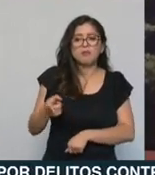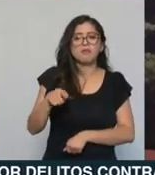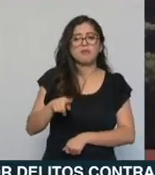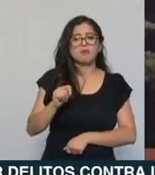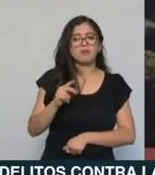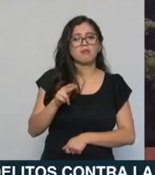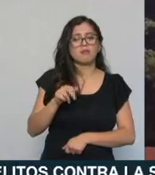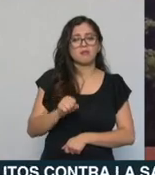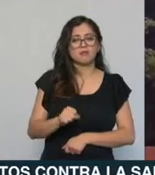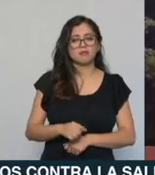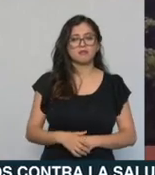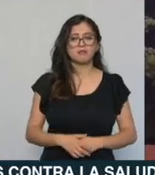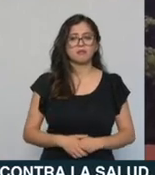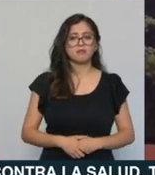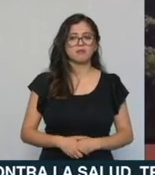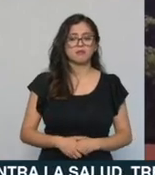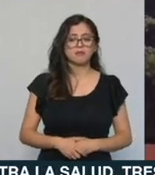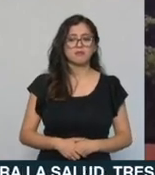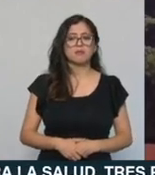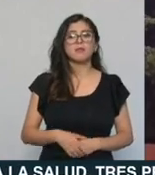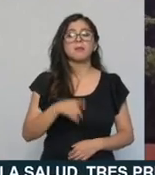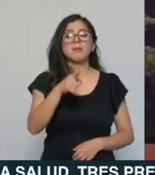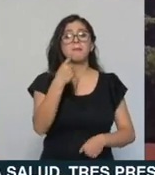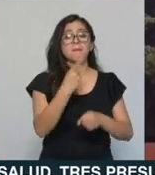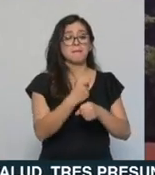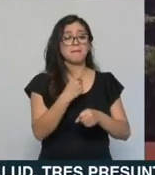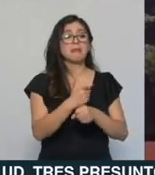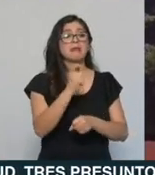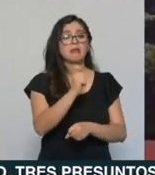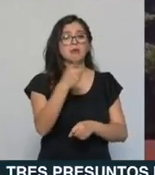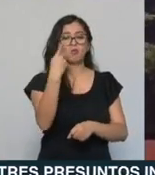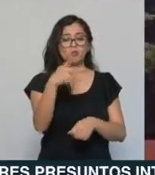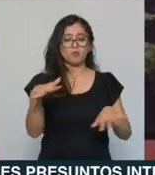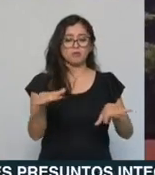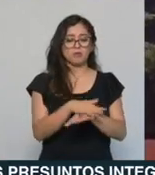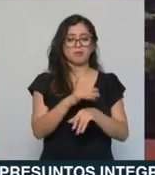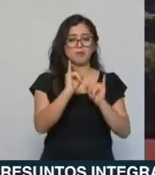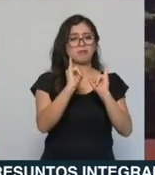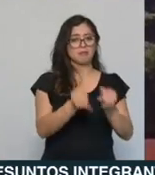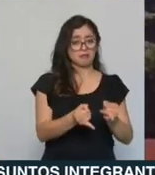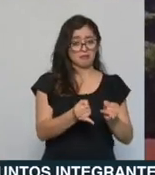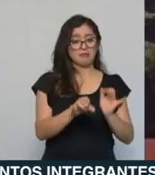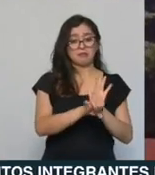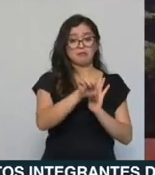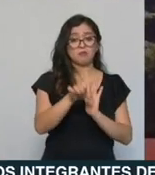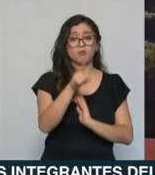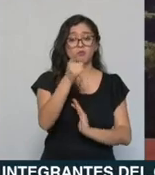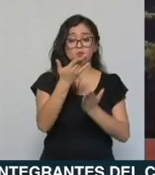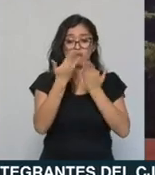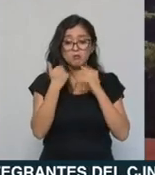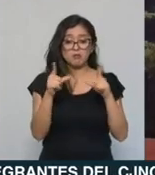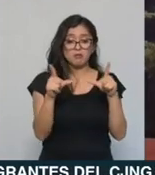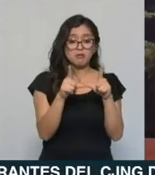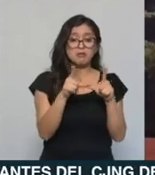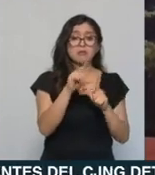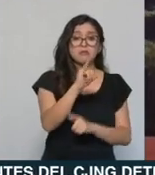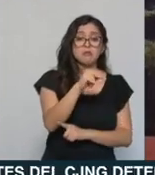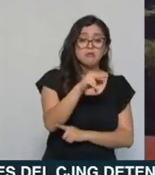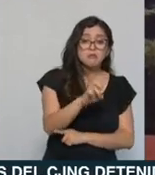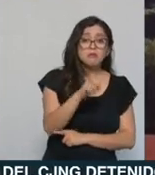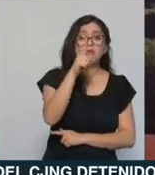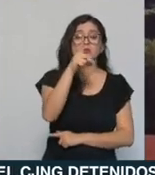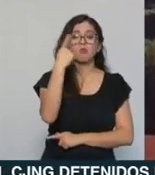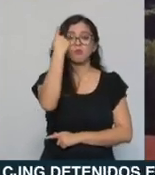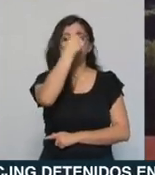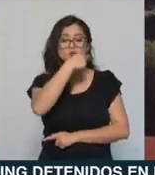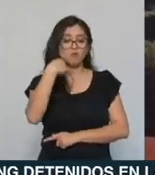empezar es tu cambio de identidad. Si tú no tienes un INE, una identificación que te avale como tal con tu